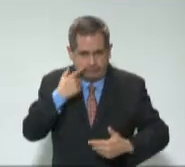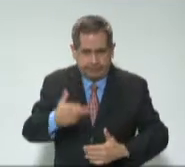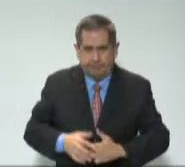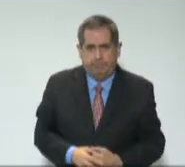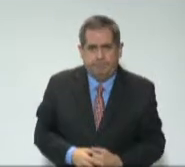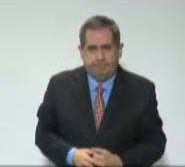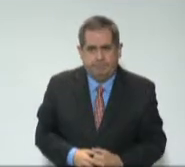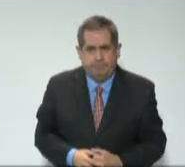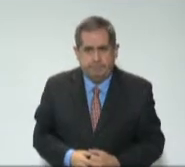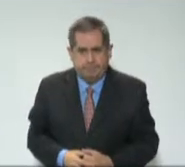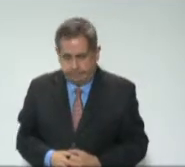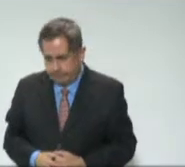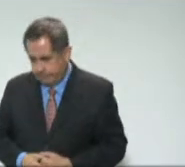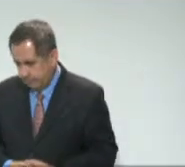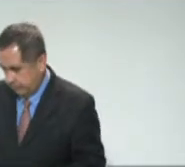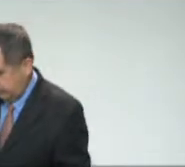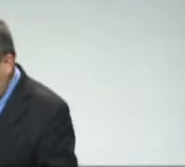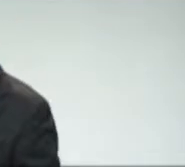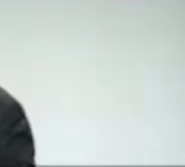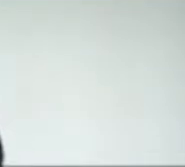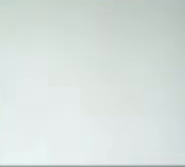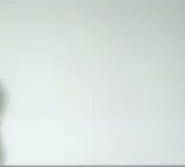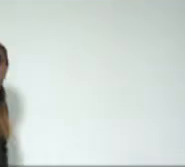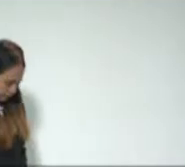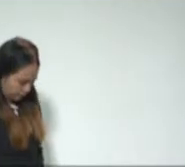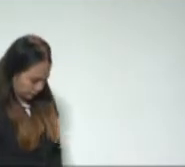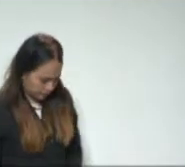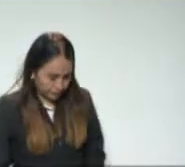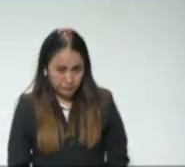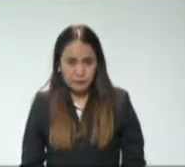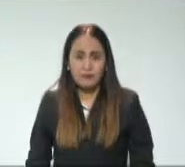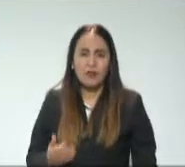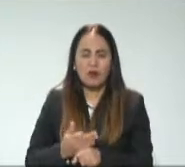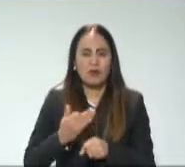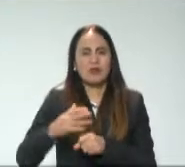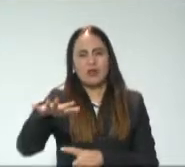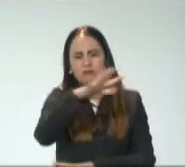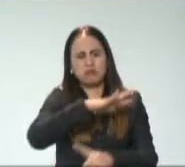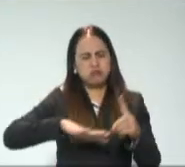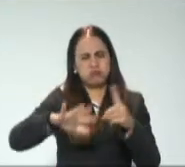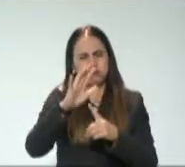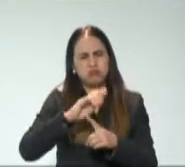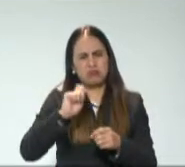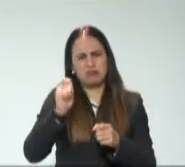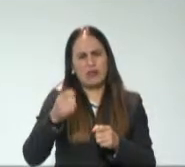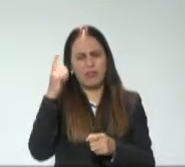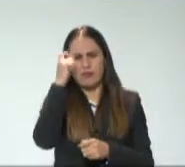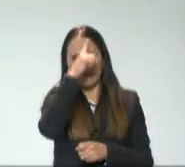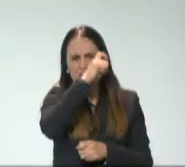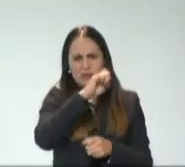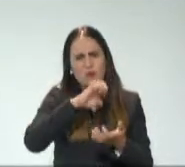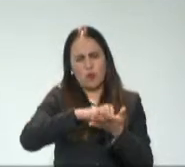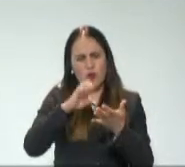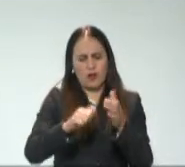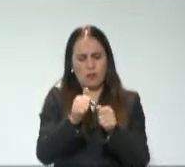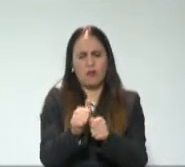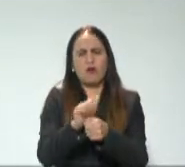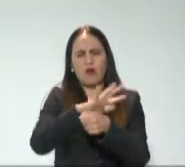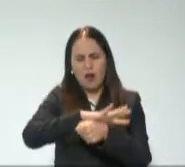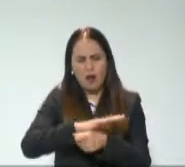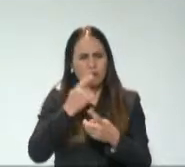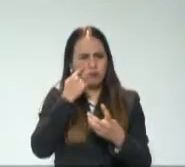actores Cuando tenemos un fenómeno complejo como esta epidemia nos enfrentamos a expectativas